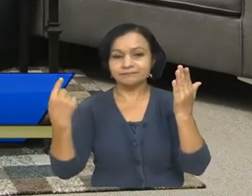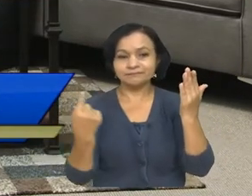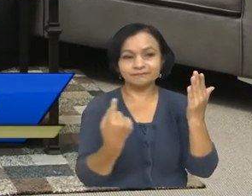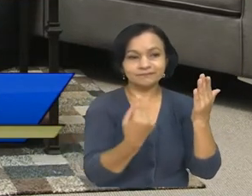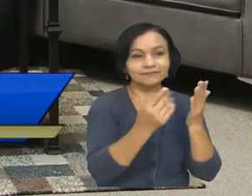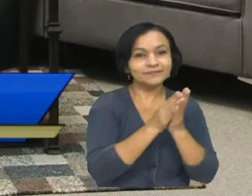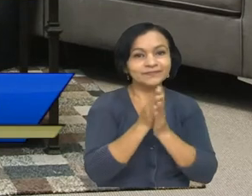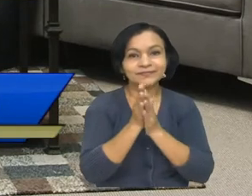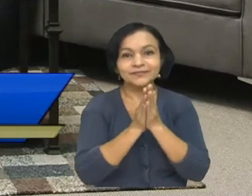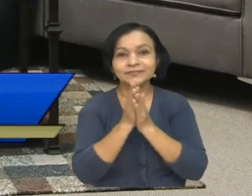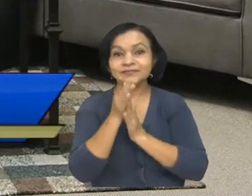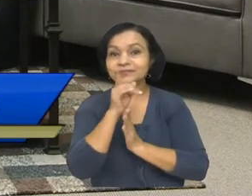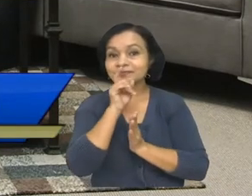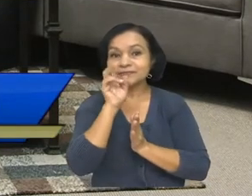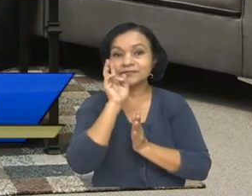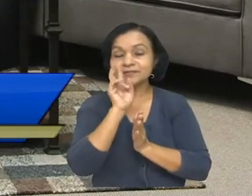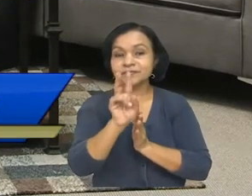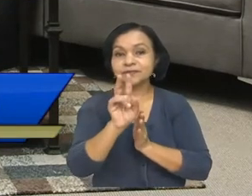¿verdad?